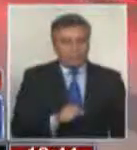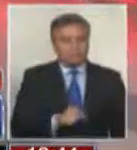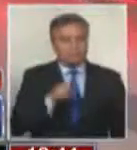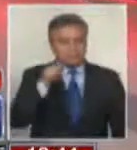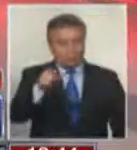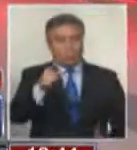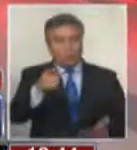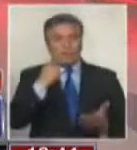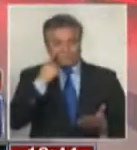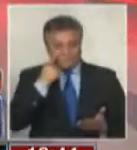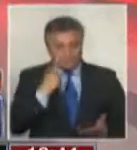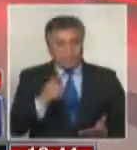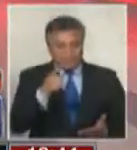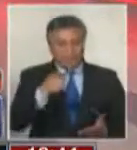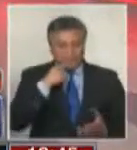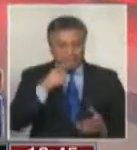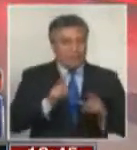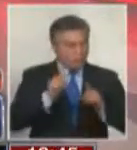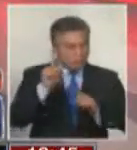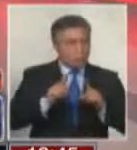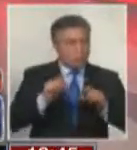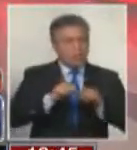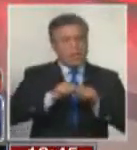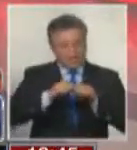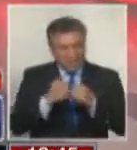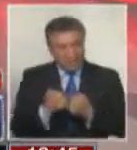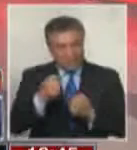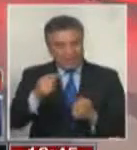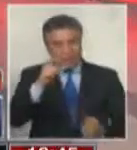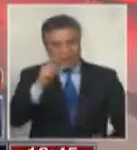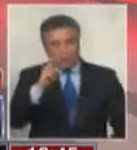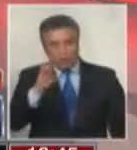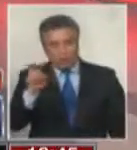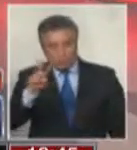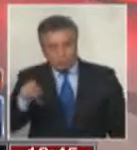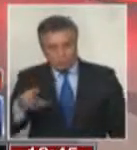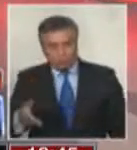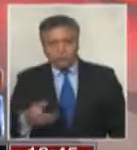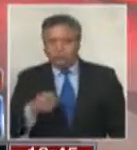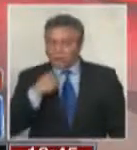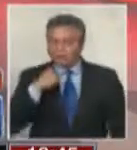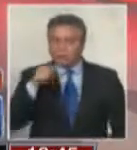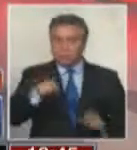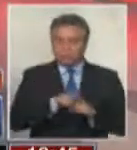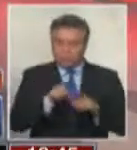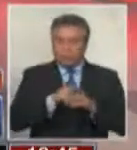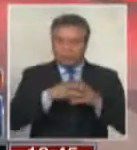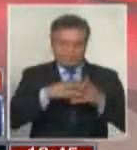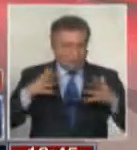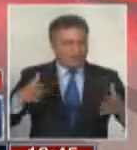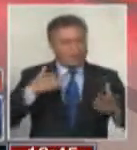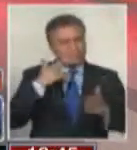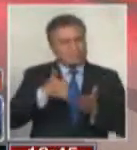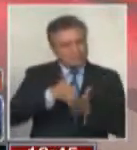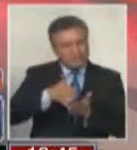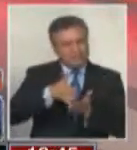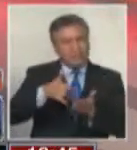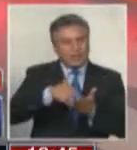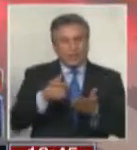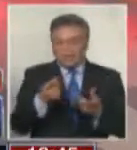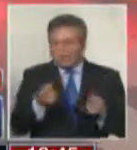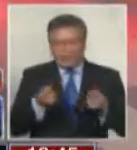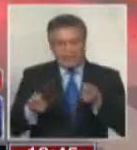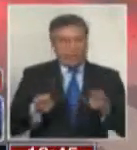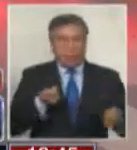de algún quiebre en el cruz que se ha hablado tanto a raíz de estos escasos recursos y que todos quieren